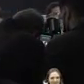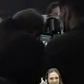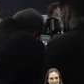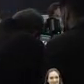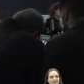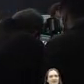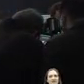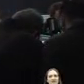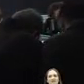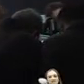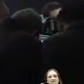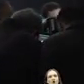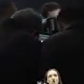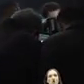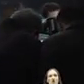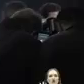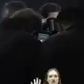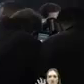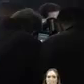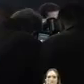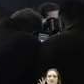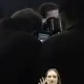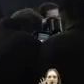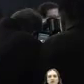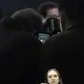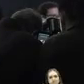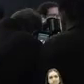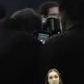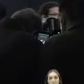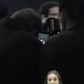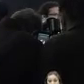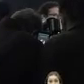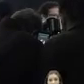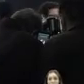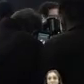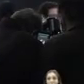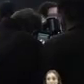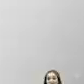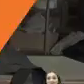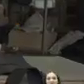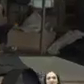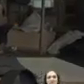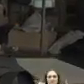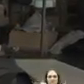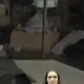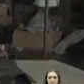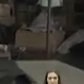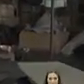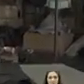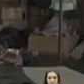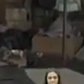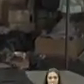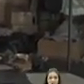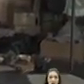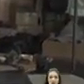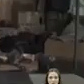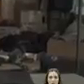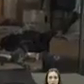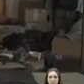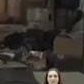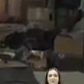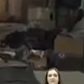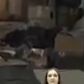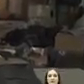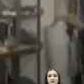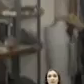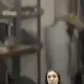el rancho de los Tres Potrillos, donde será sepultado en muy pocas horas. Industriales apoyan propuesta del